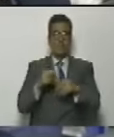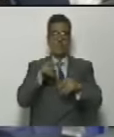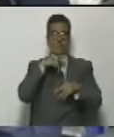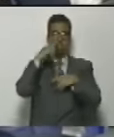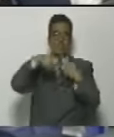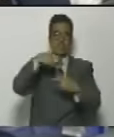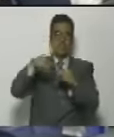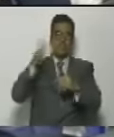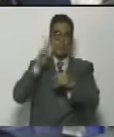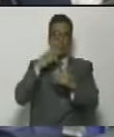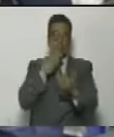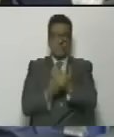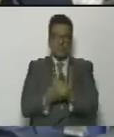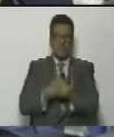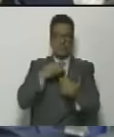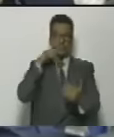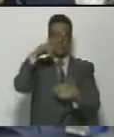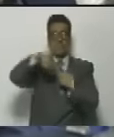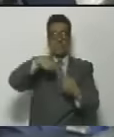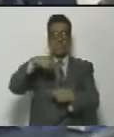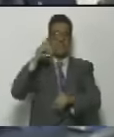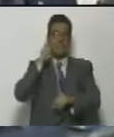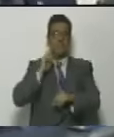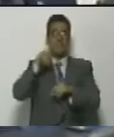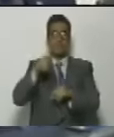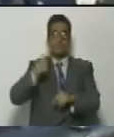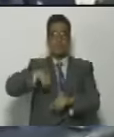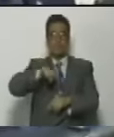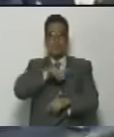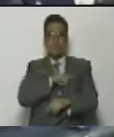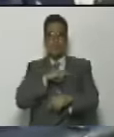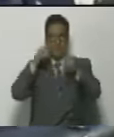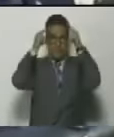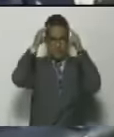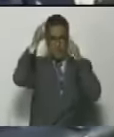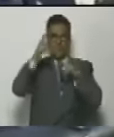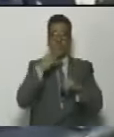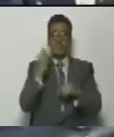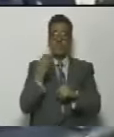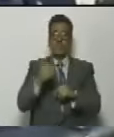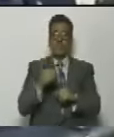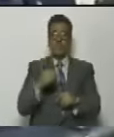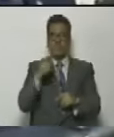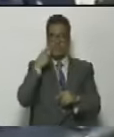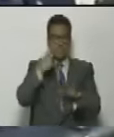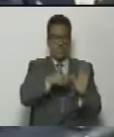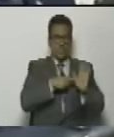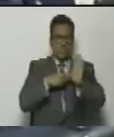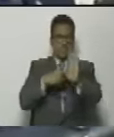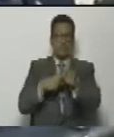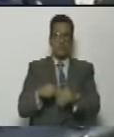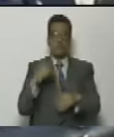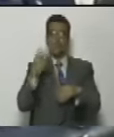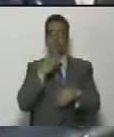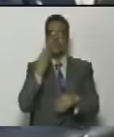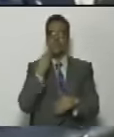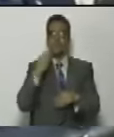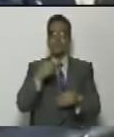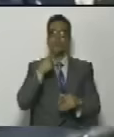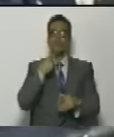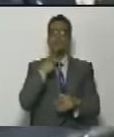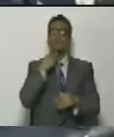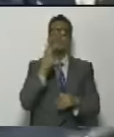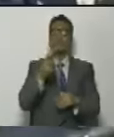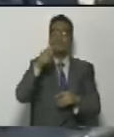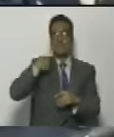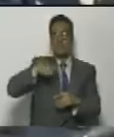Revolución Bolivariana, gracias a la Revolución Bolivariana, con nuestro comandante Chávez, que la juventud fue visibilizada, que la juventud tuvo voz,